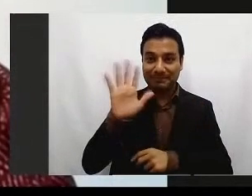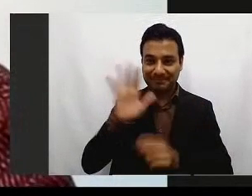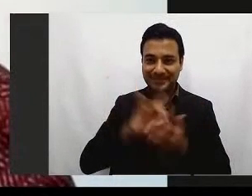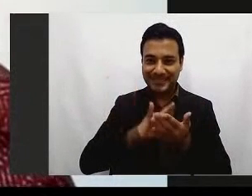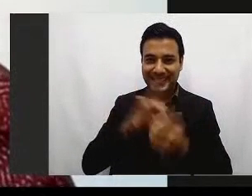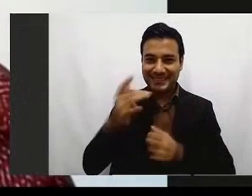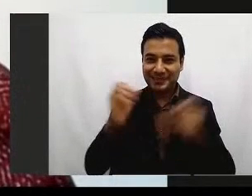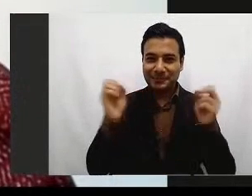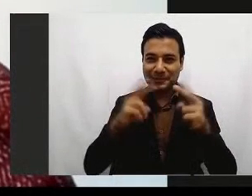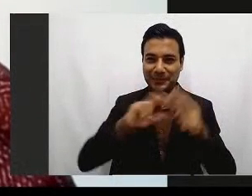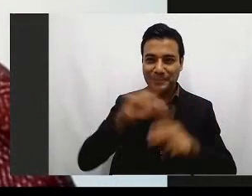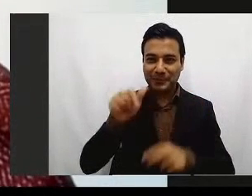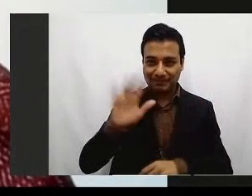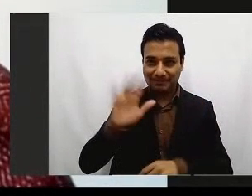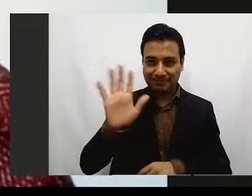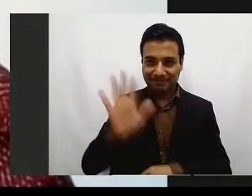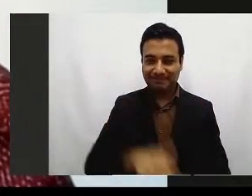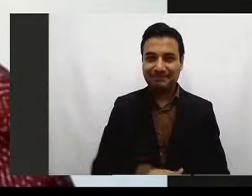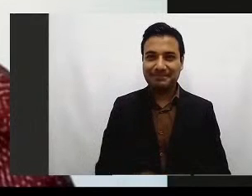luego.